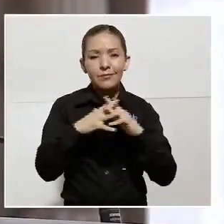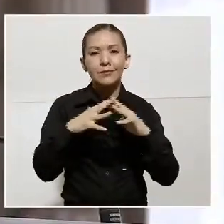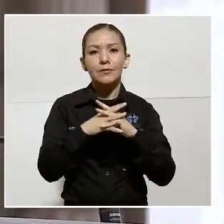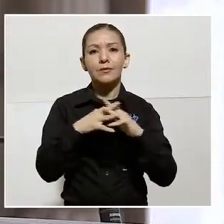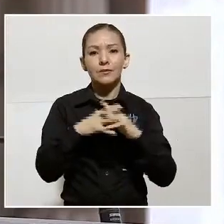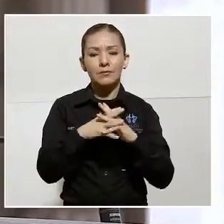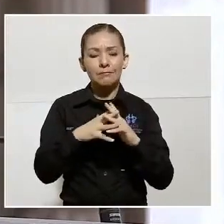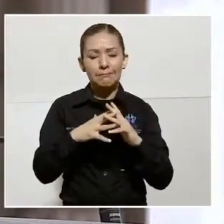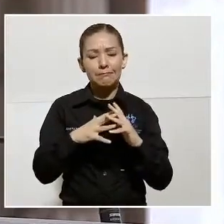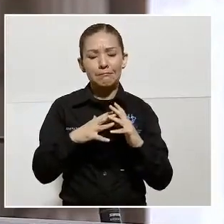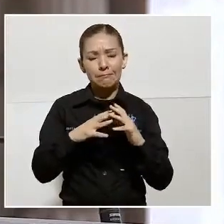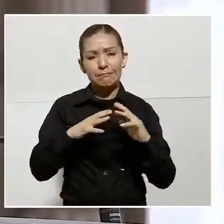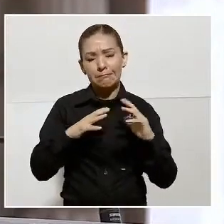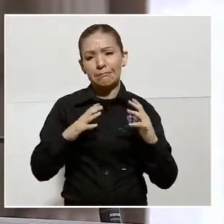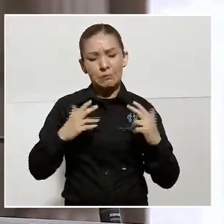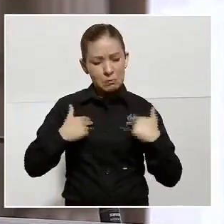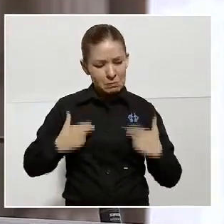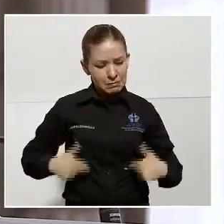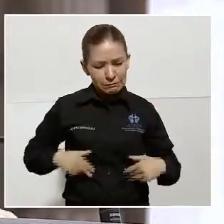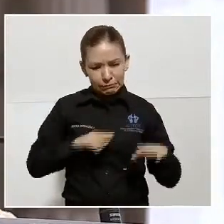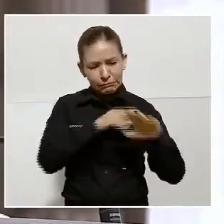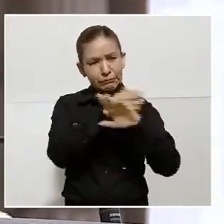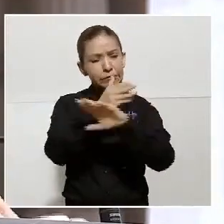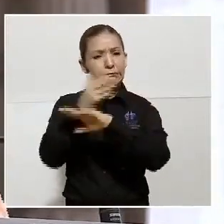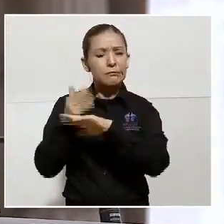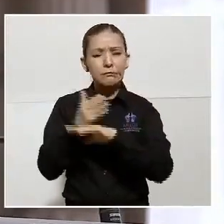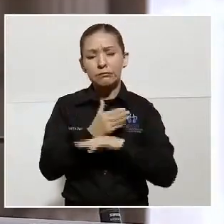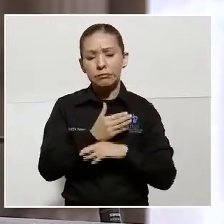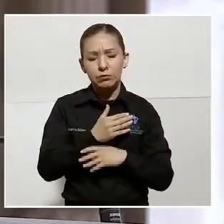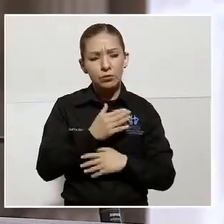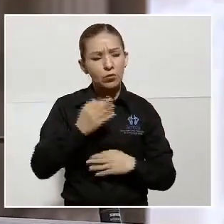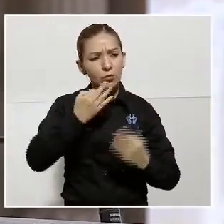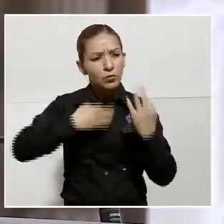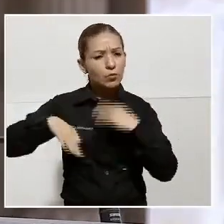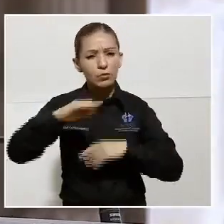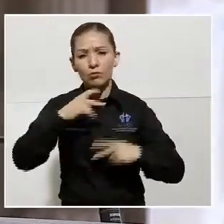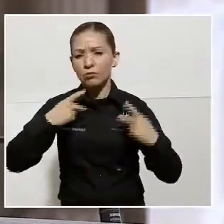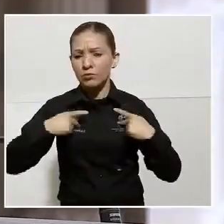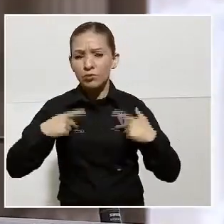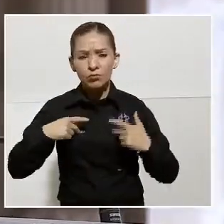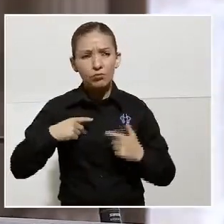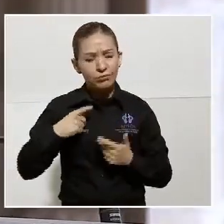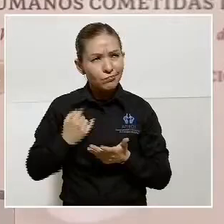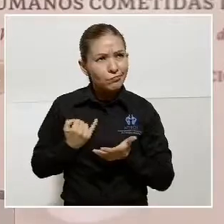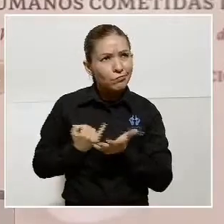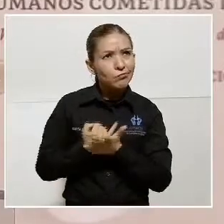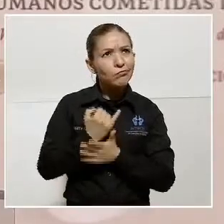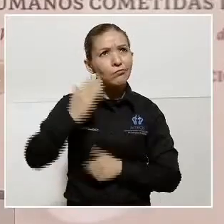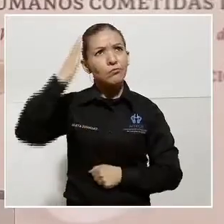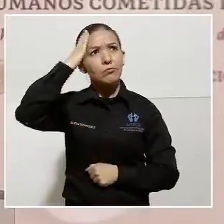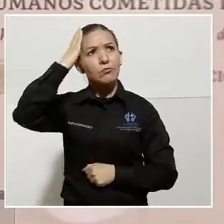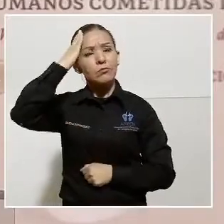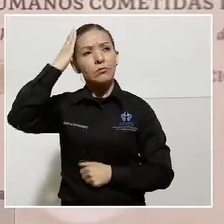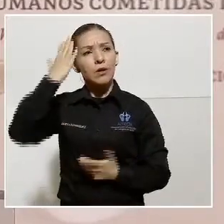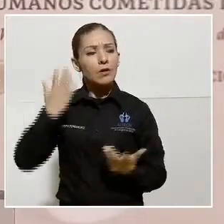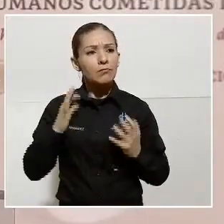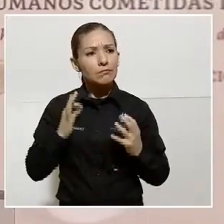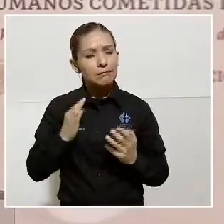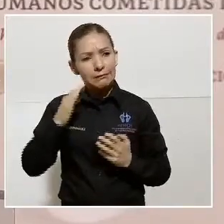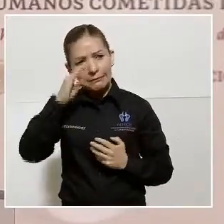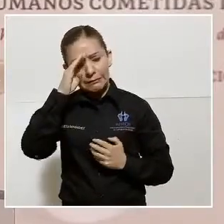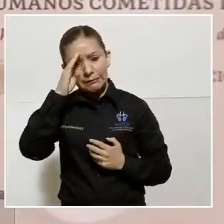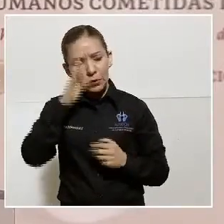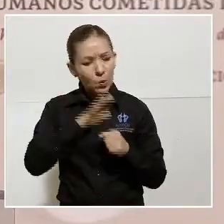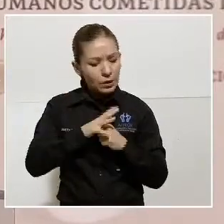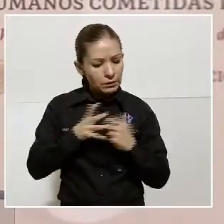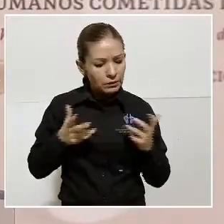profundamente a la humanidad y entregó importantes lecciones para todos los tomadores de decisiones. Este episodio